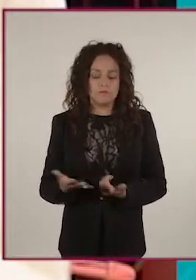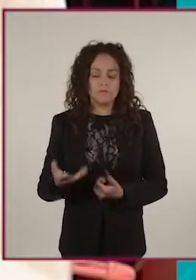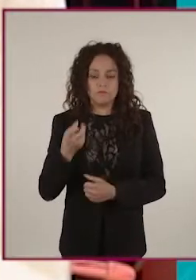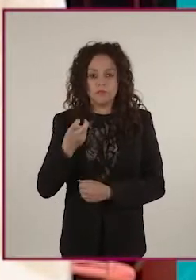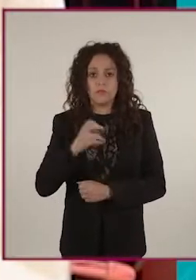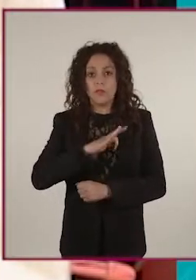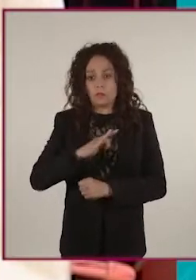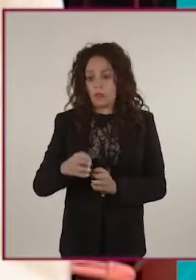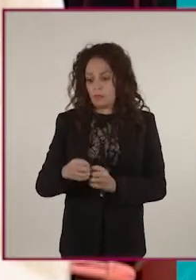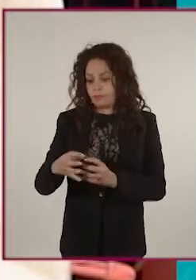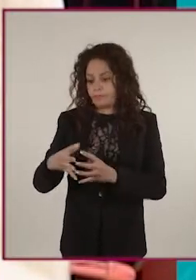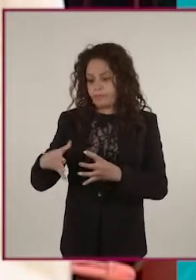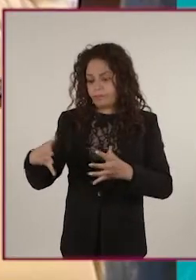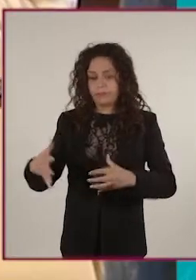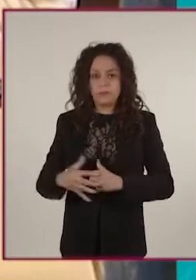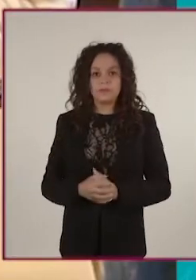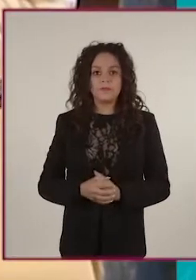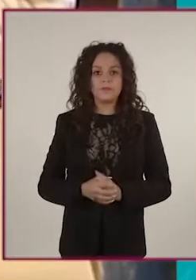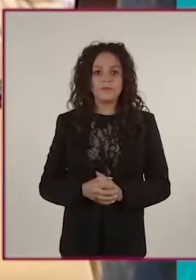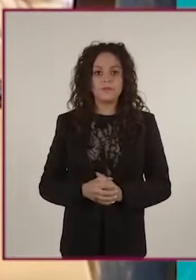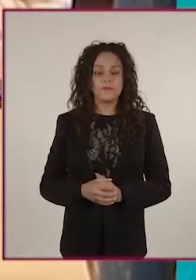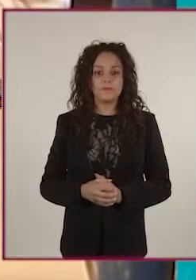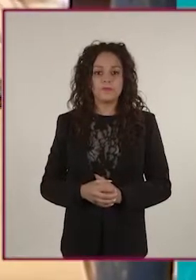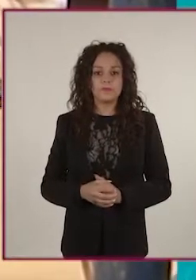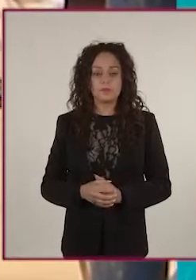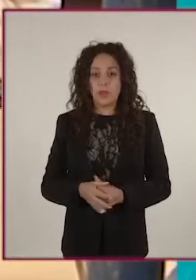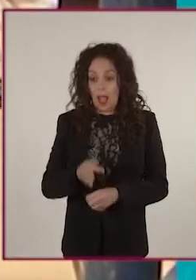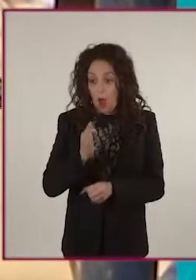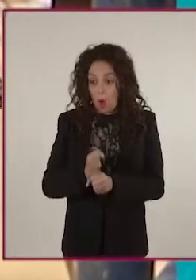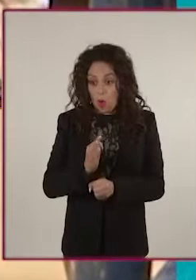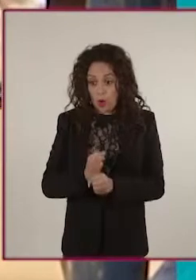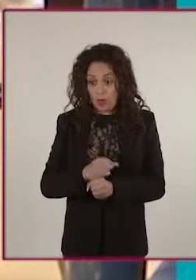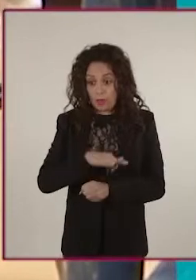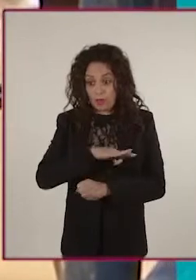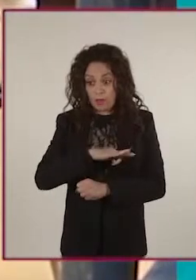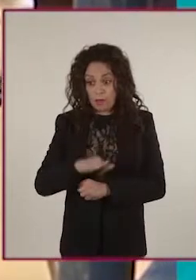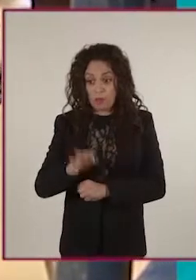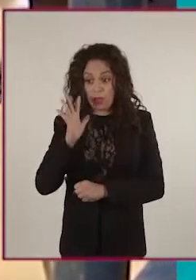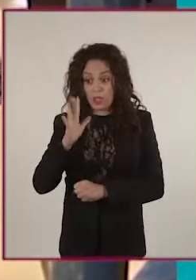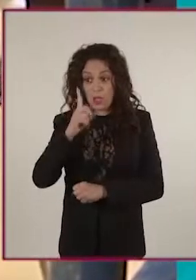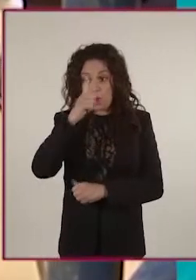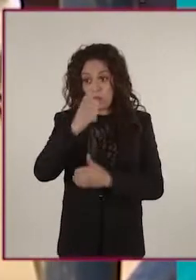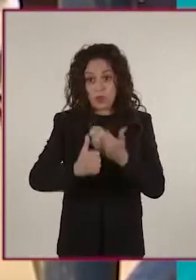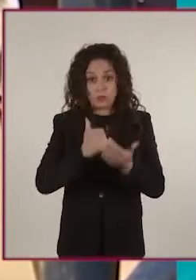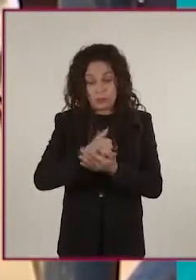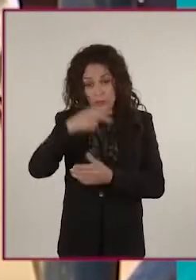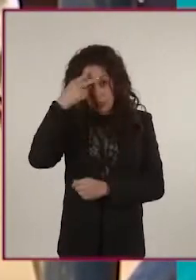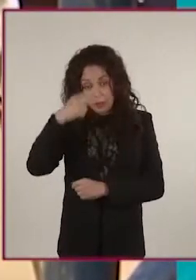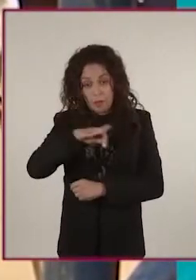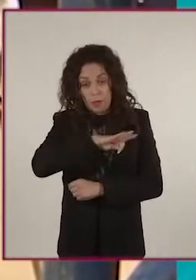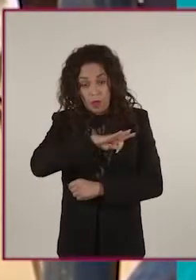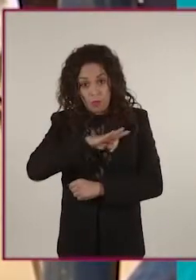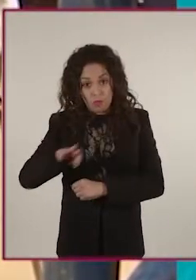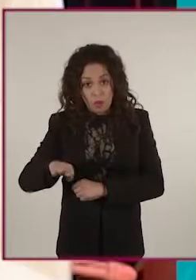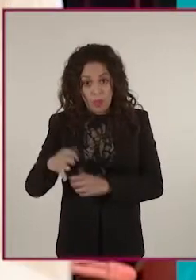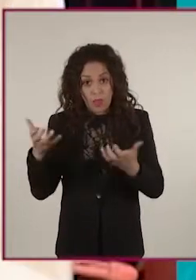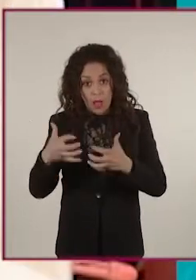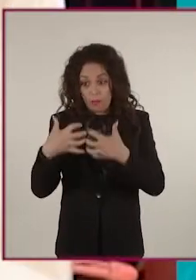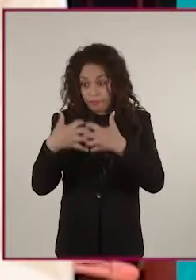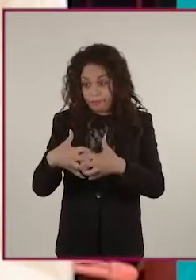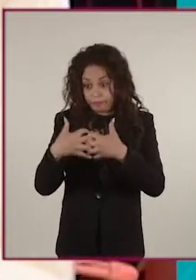crecer, ¿no? Crecer. Sí. ¿Actualmente podríamos ya abastecer a una ciudad de México con este tipo de bacterias?